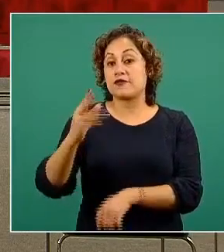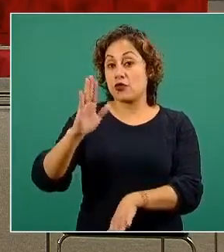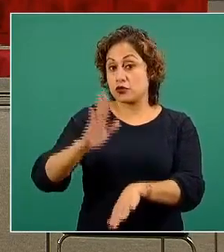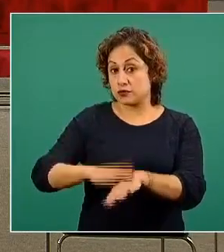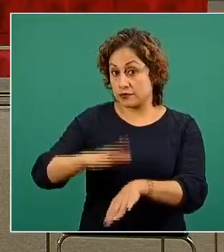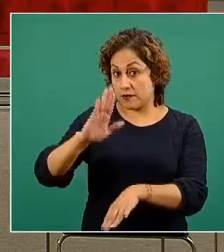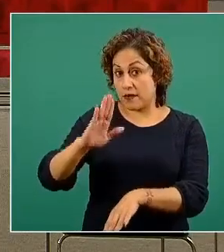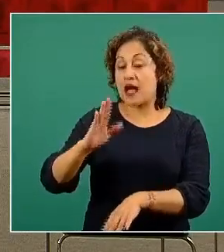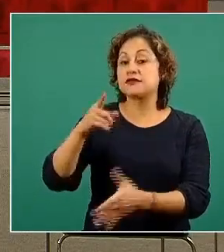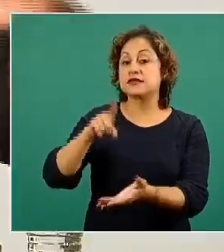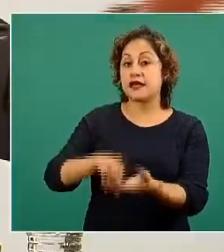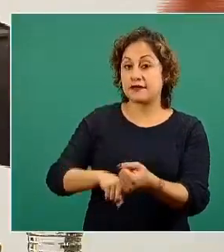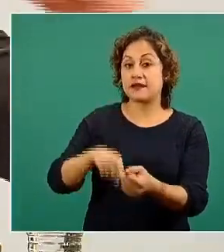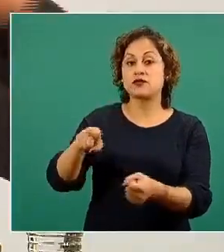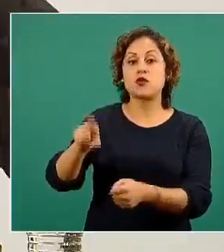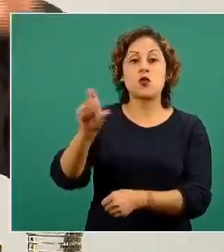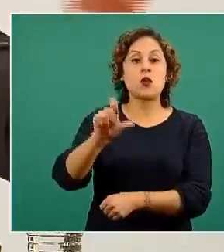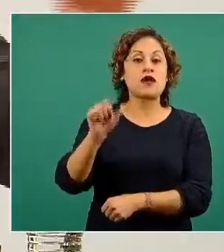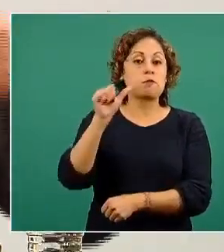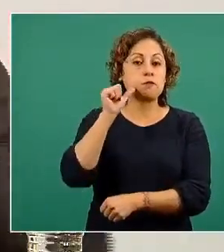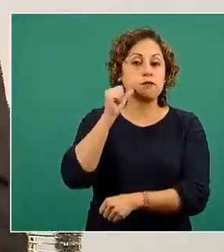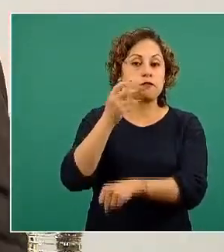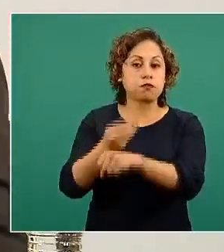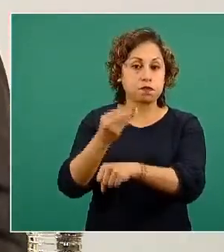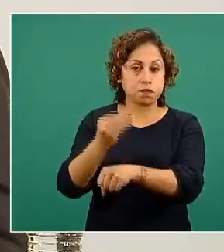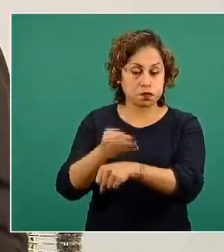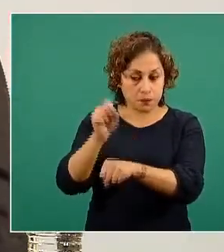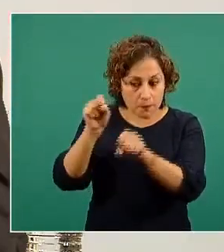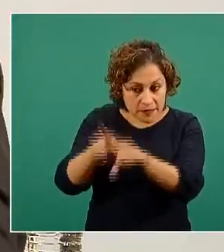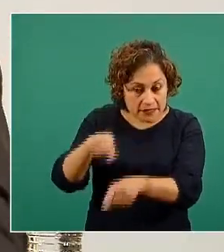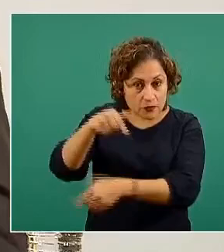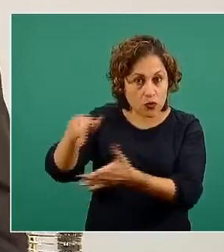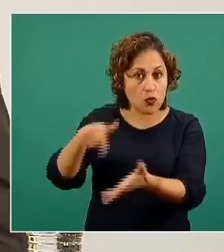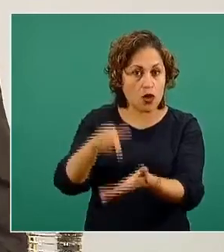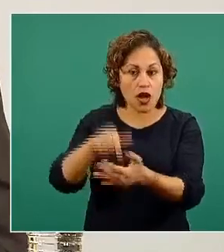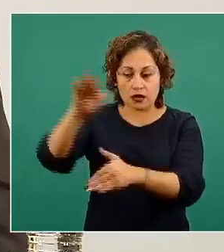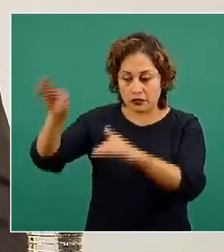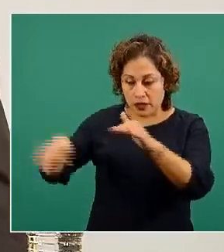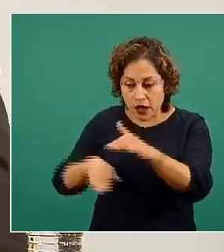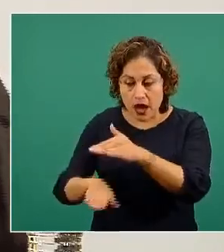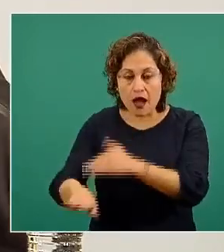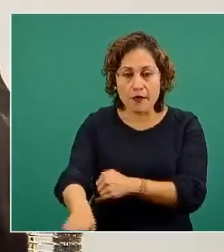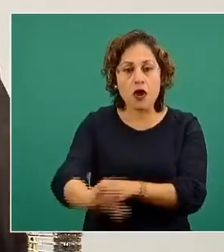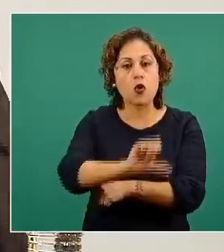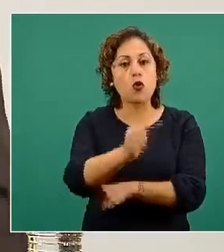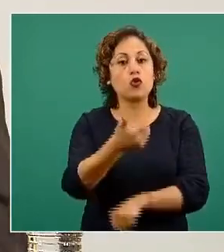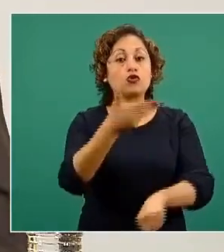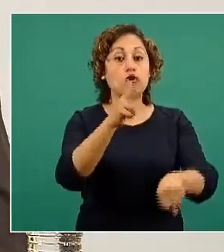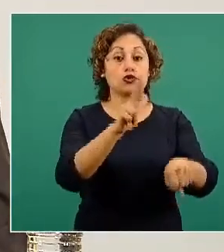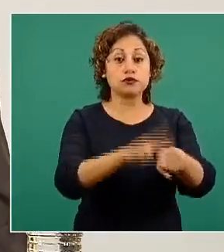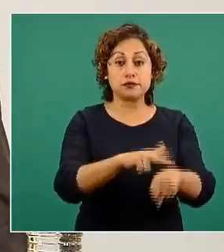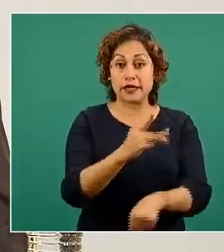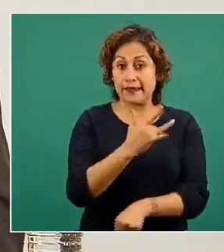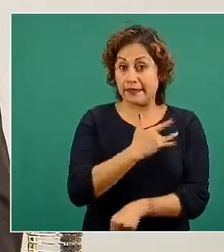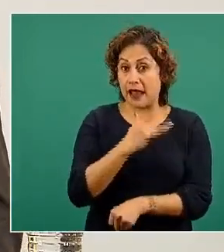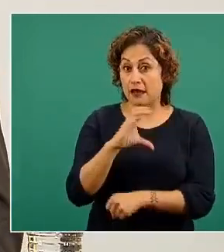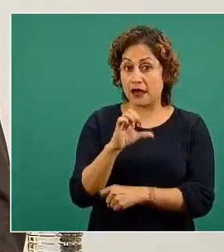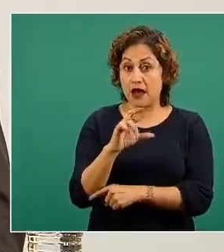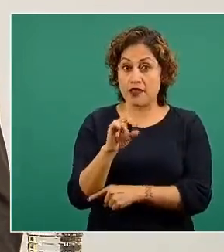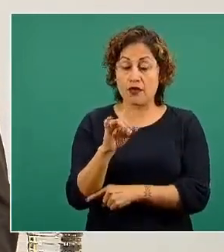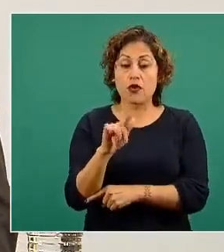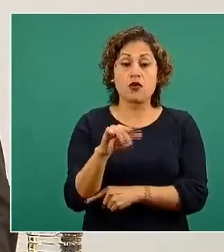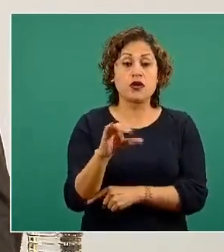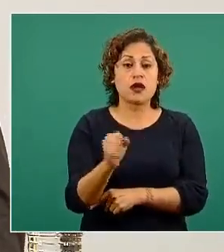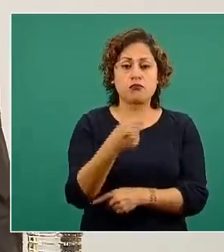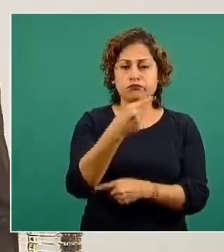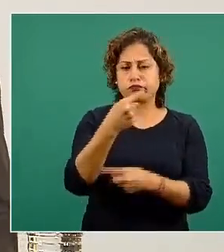en la parte de los PITS del autódromo, en la parte de abajo, el hospital de cardiología. En fin, son muchos, es mucho el crecimiento que